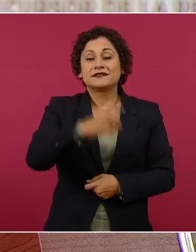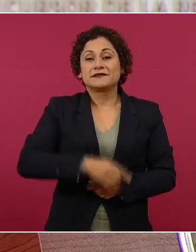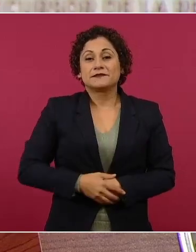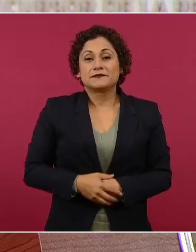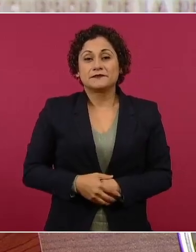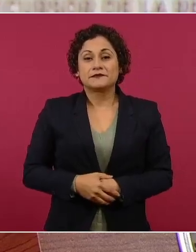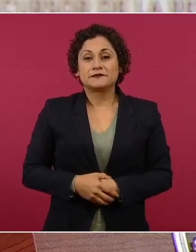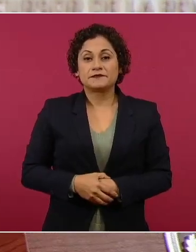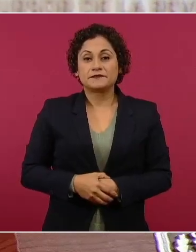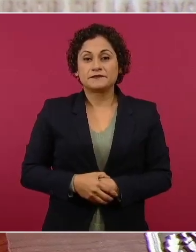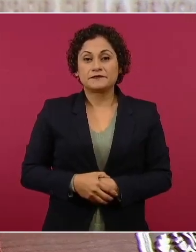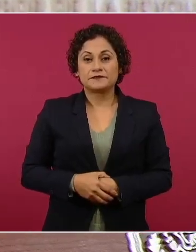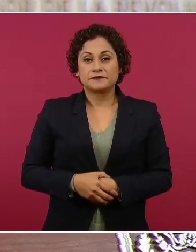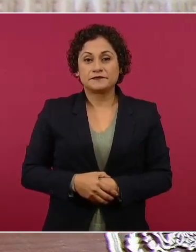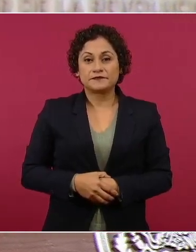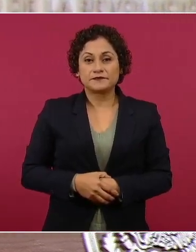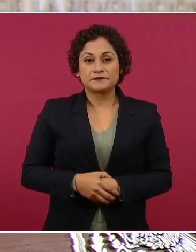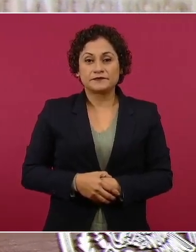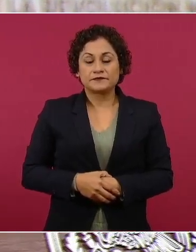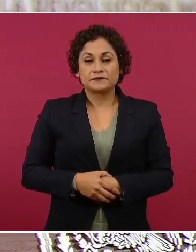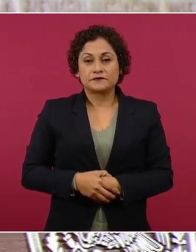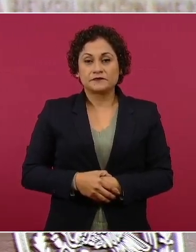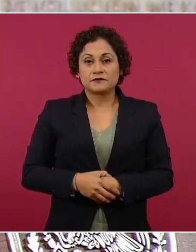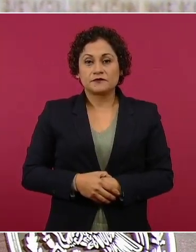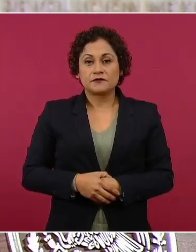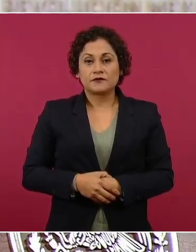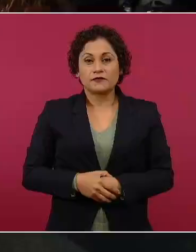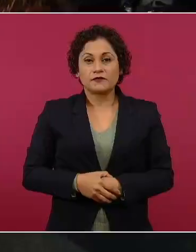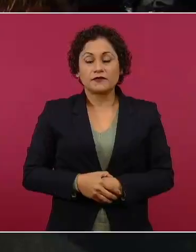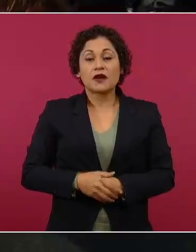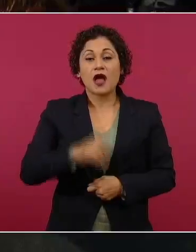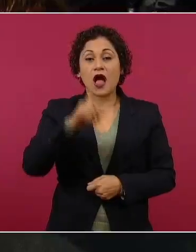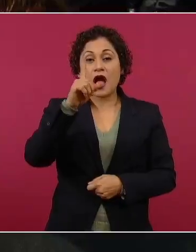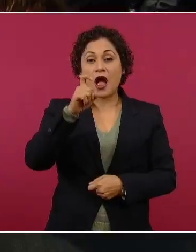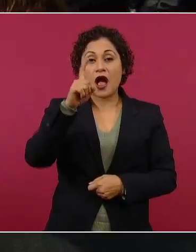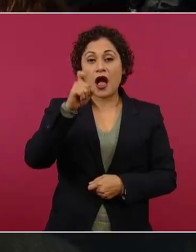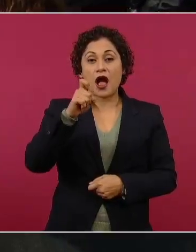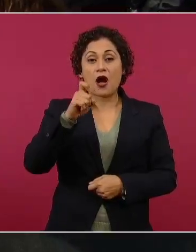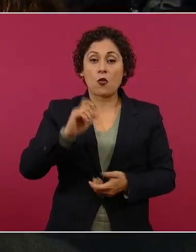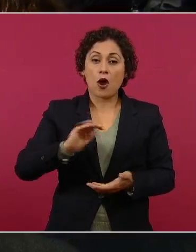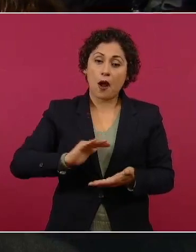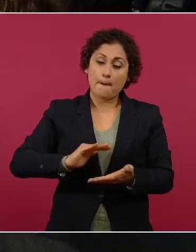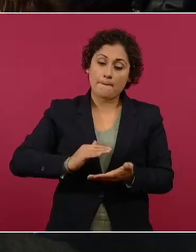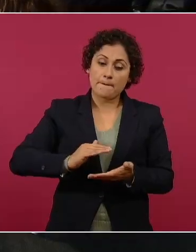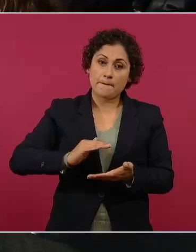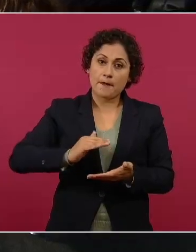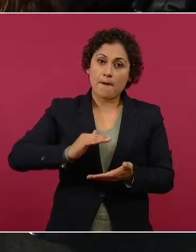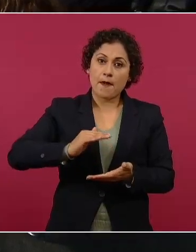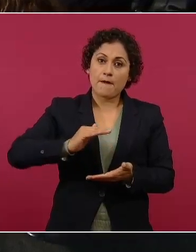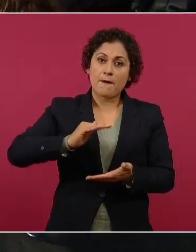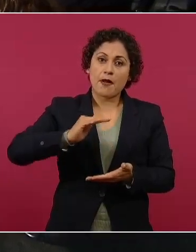había una inundación y